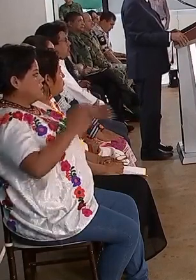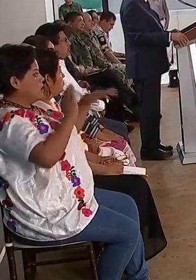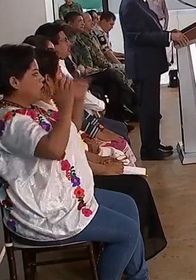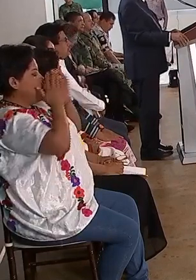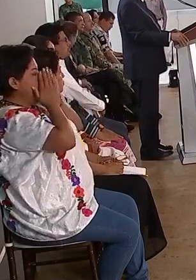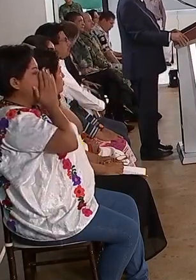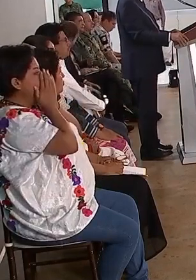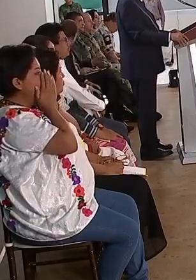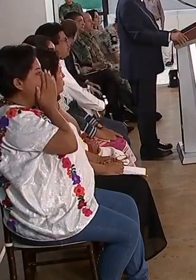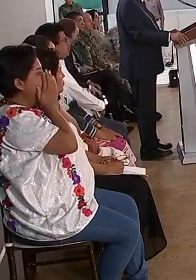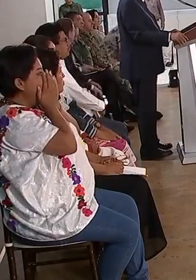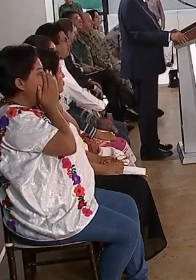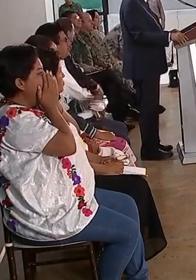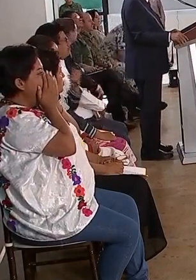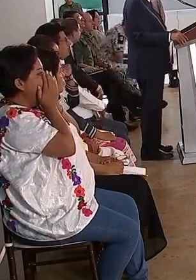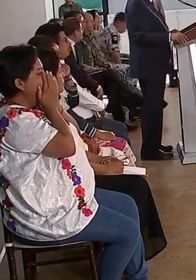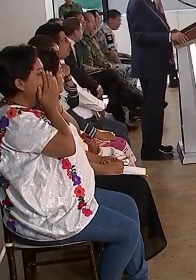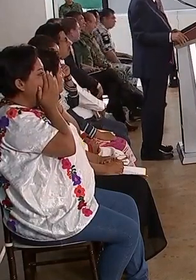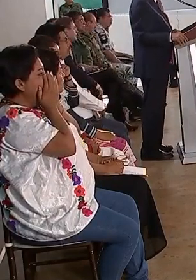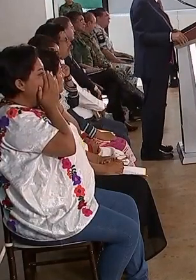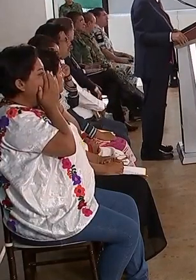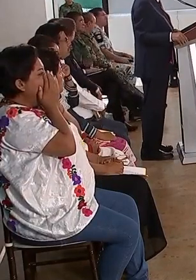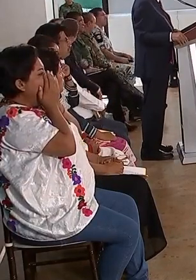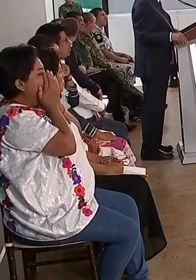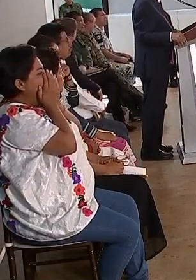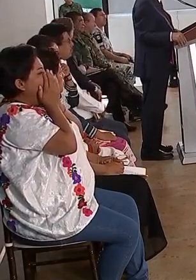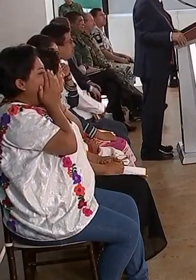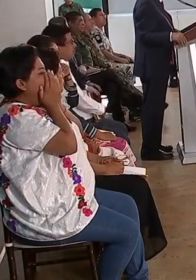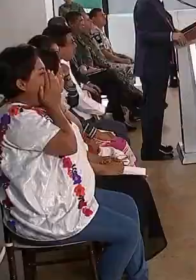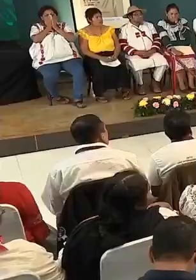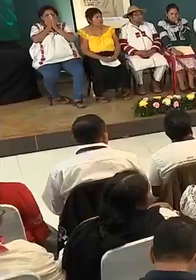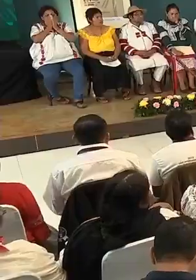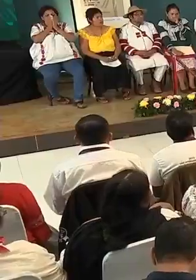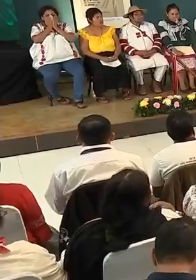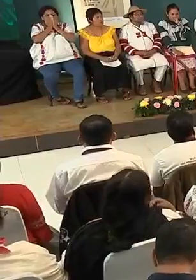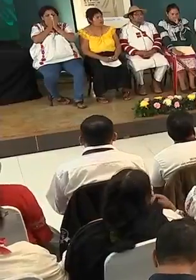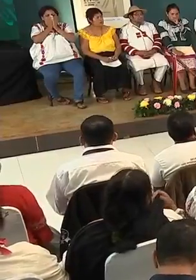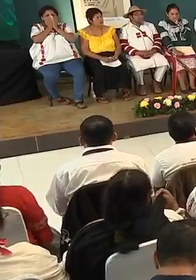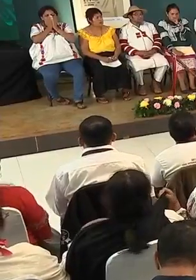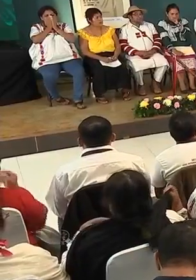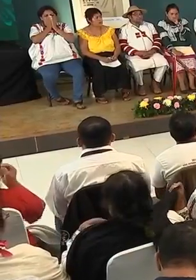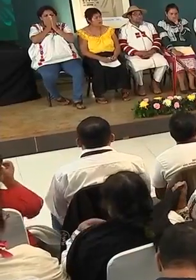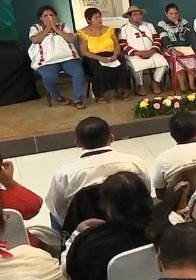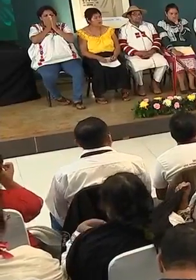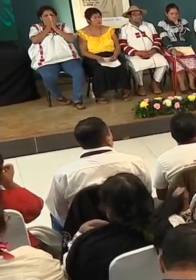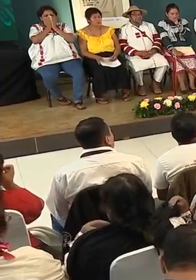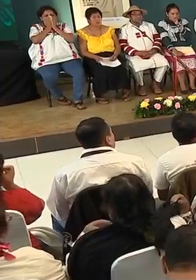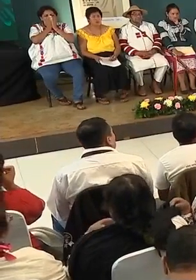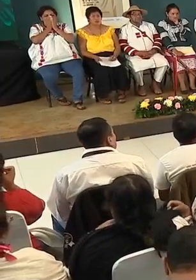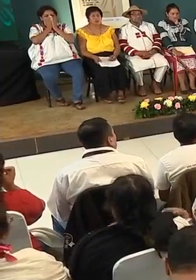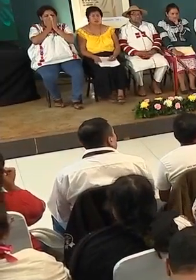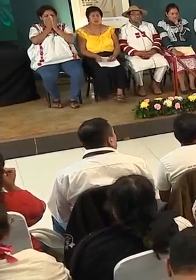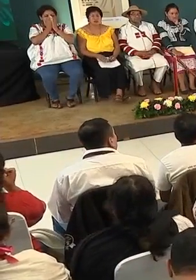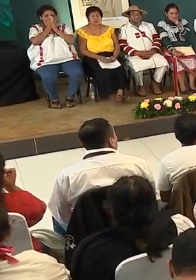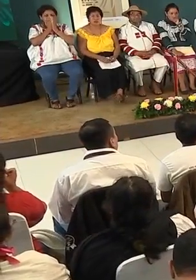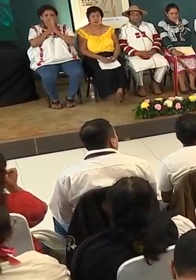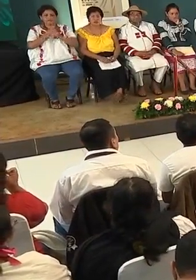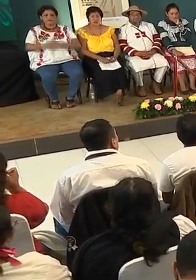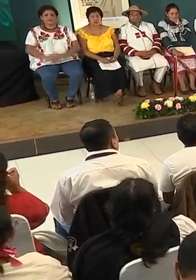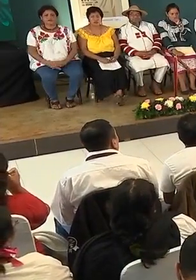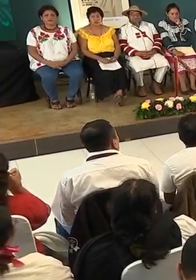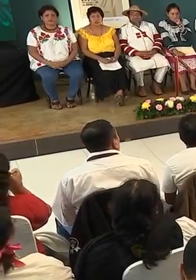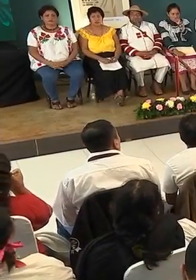vivieron ayer por la madrugada en Uruapan, Michoacán, hubo ya 20 personas ejecutadas.